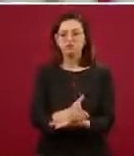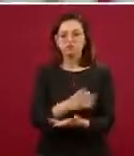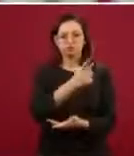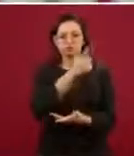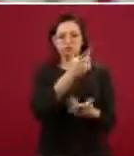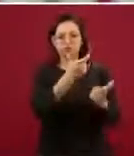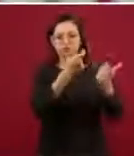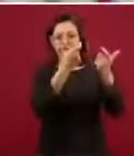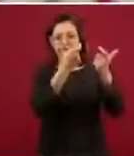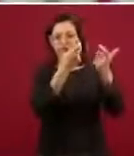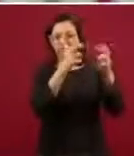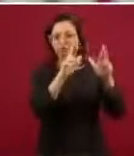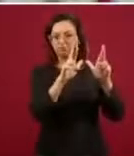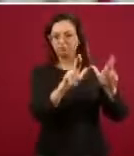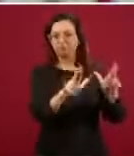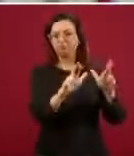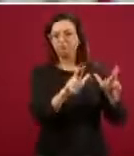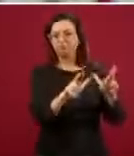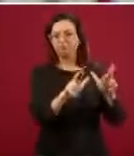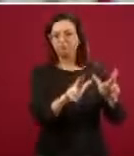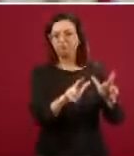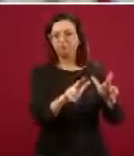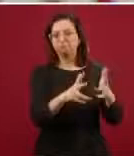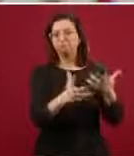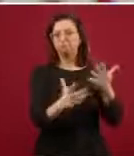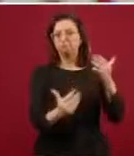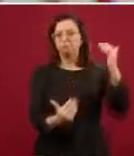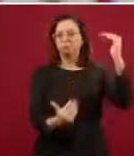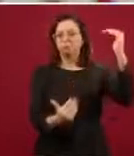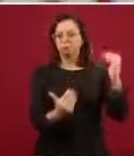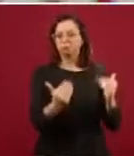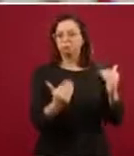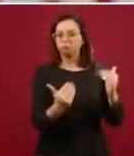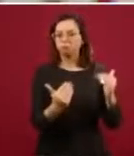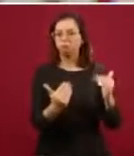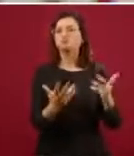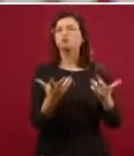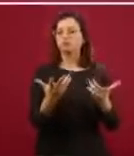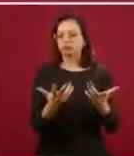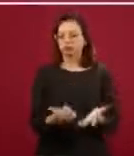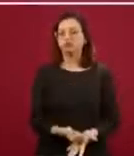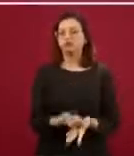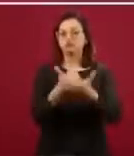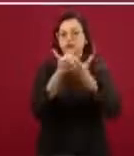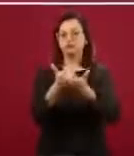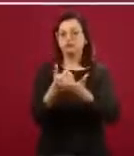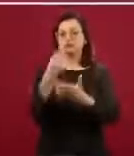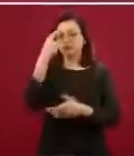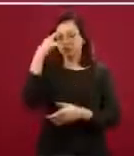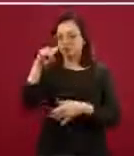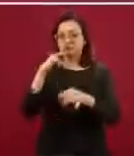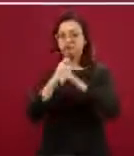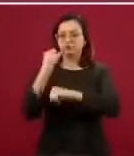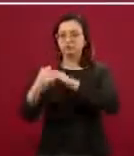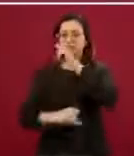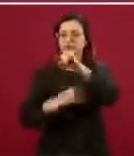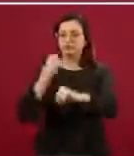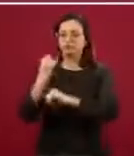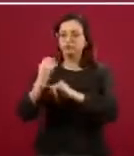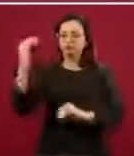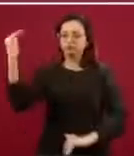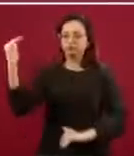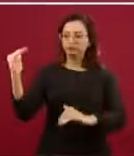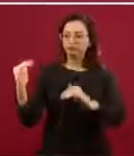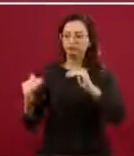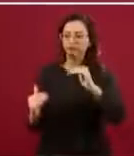recursos suficientes y ayudan a estabilizar el mercado en lo internacional y nos ayudan a